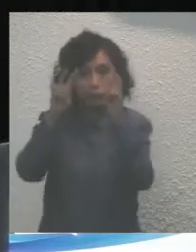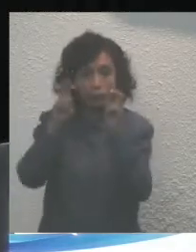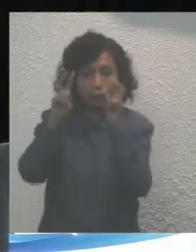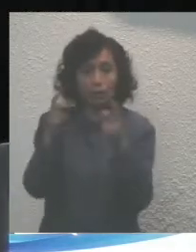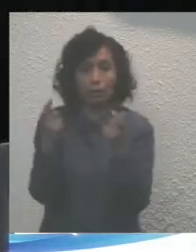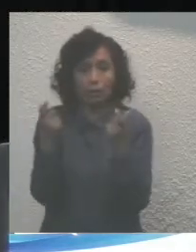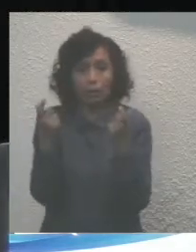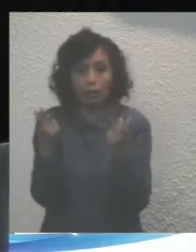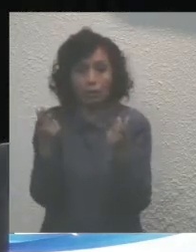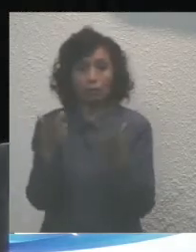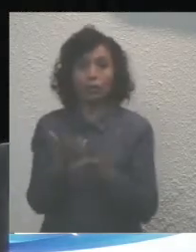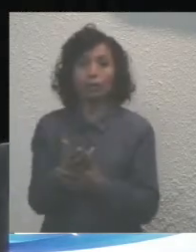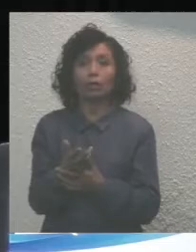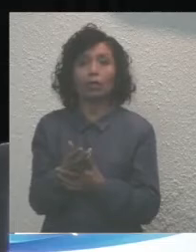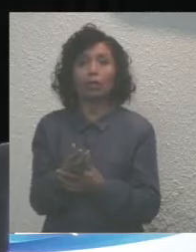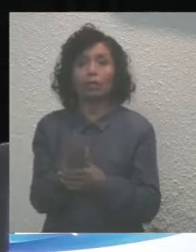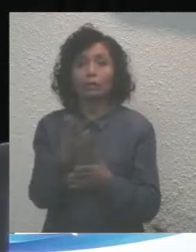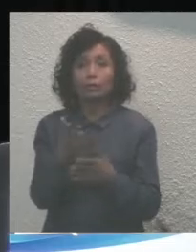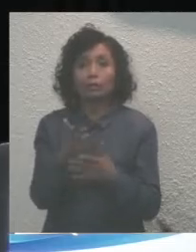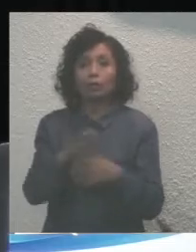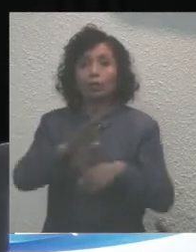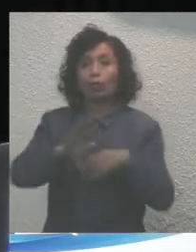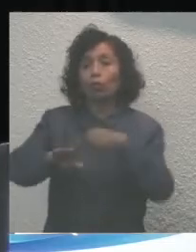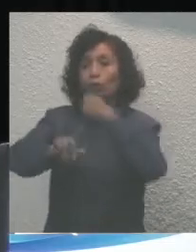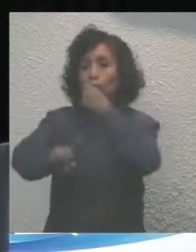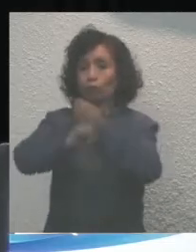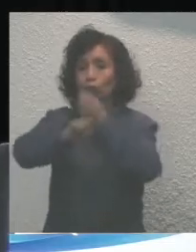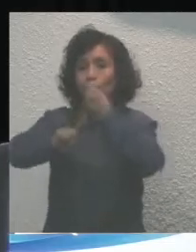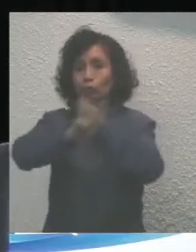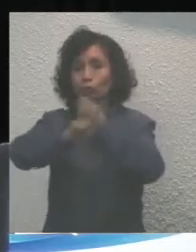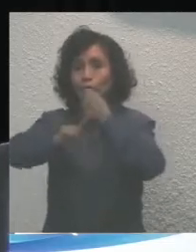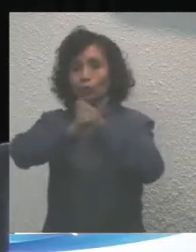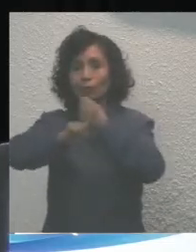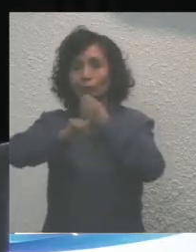social ha estado amenazada de manera